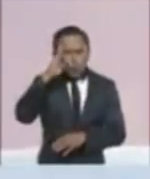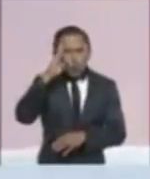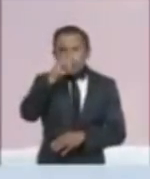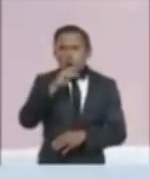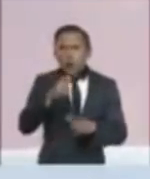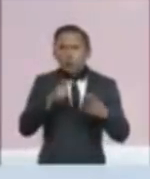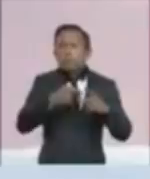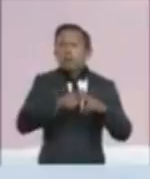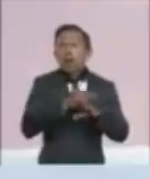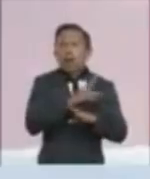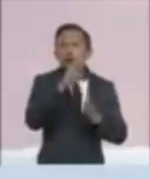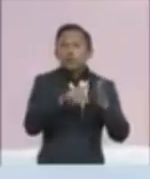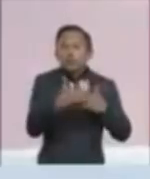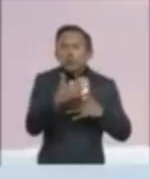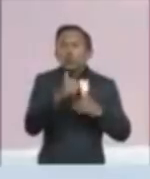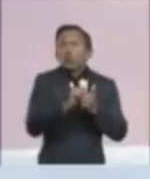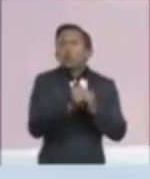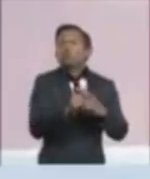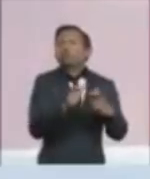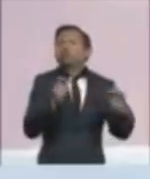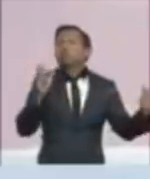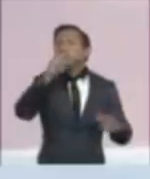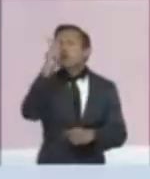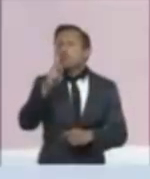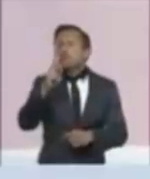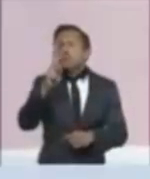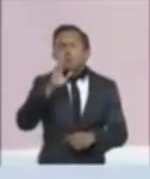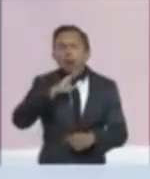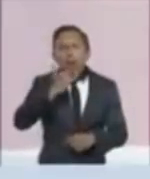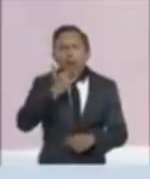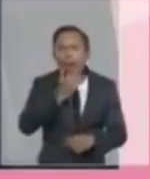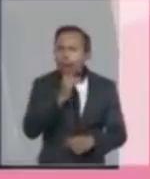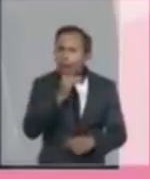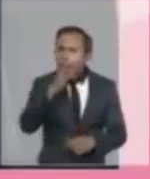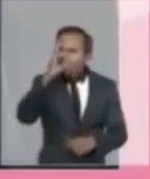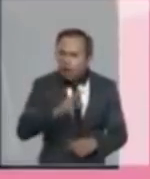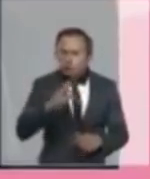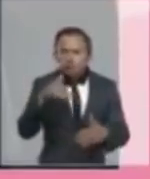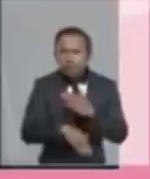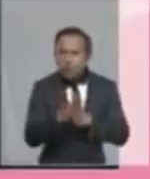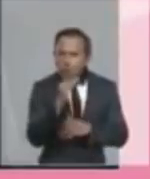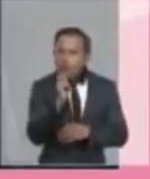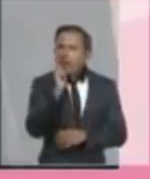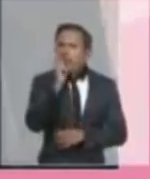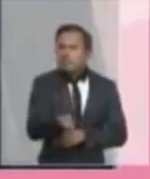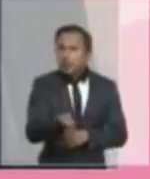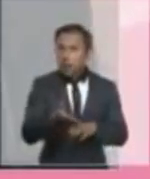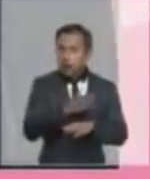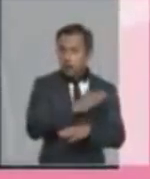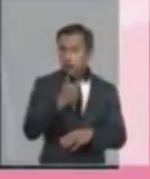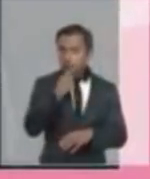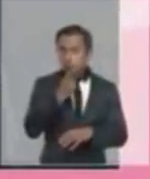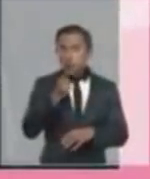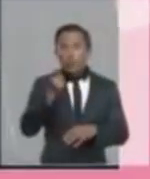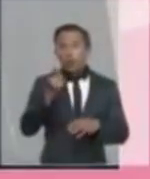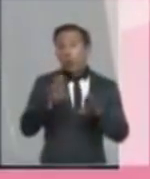falló? Finalmente, cuando empezó su gobierno, el presidente Peña Nieto señalaba que la caída en los homicidios dolosos era uno de los